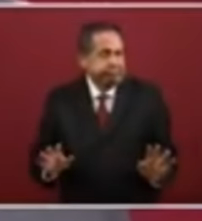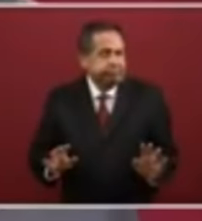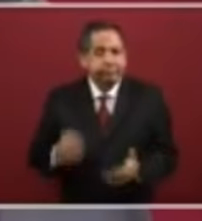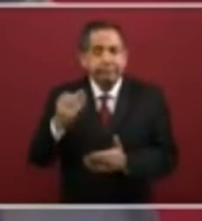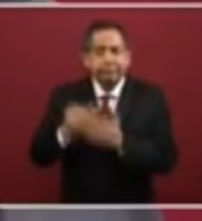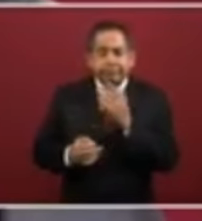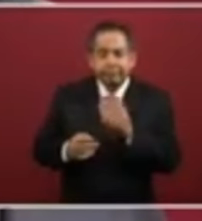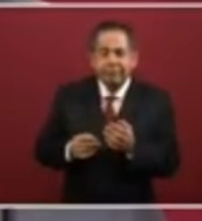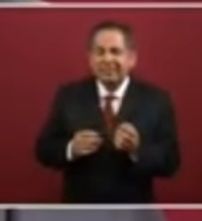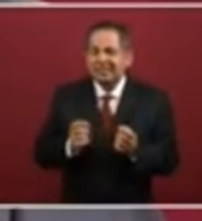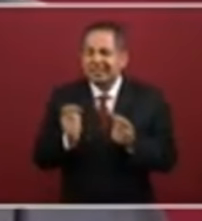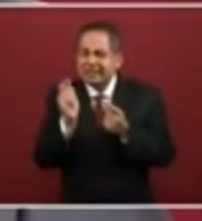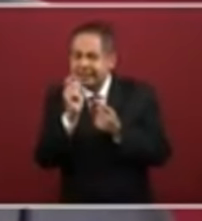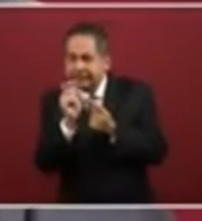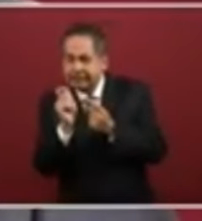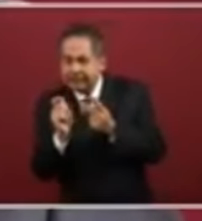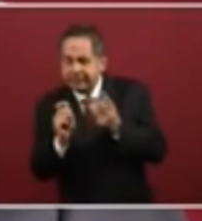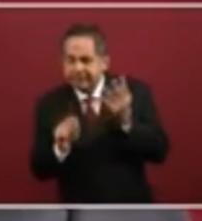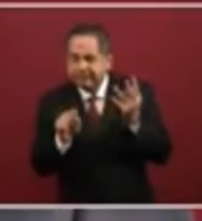proyectos específicos,